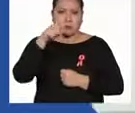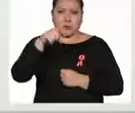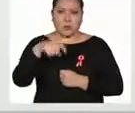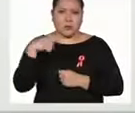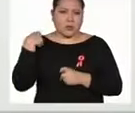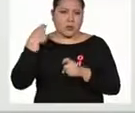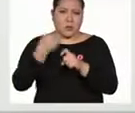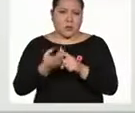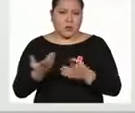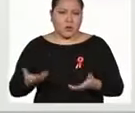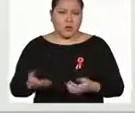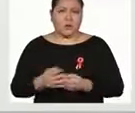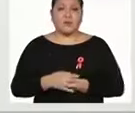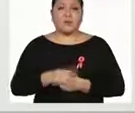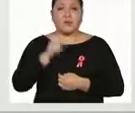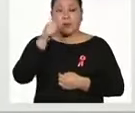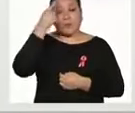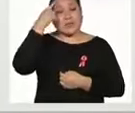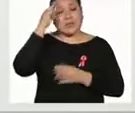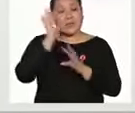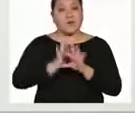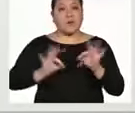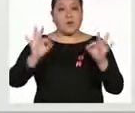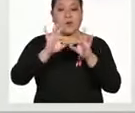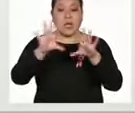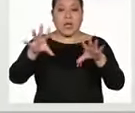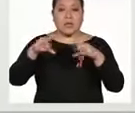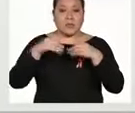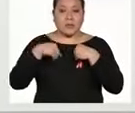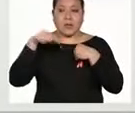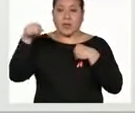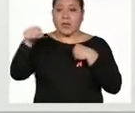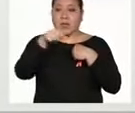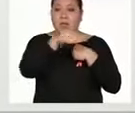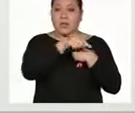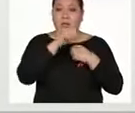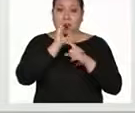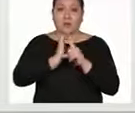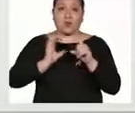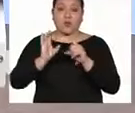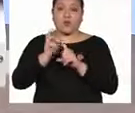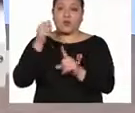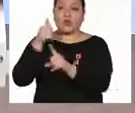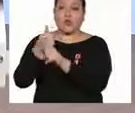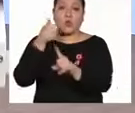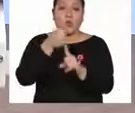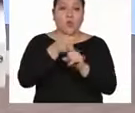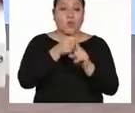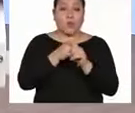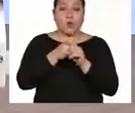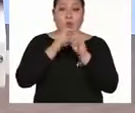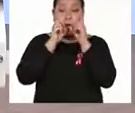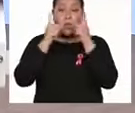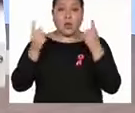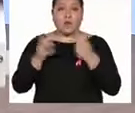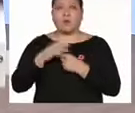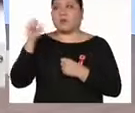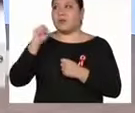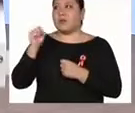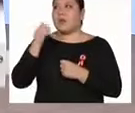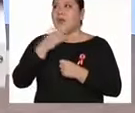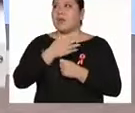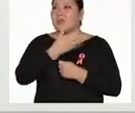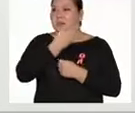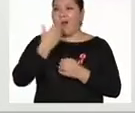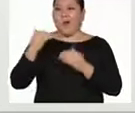castellano. ¿Te parece que es importante reconocer estas culturas a través de su lengua? Claro, y me parece que mejora el